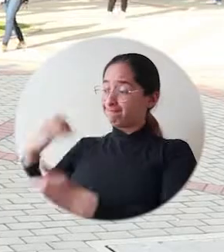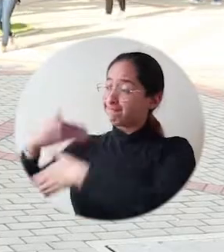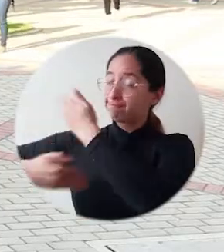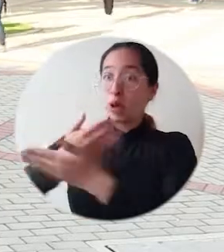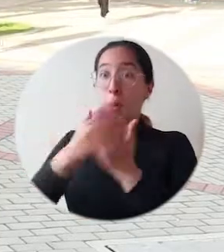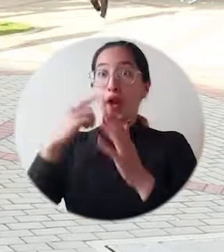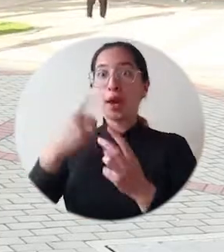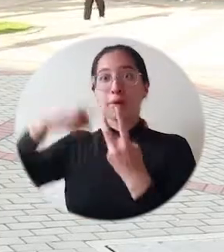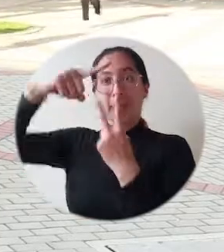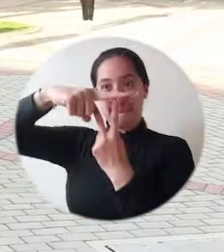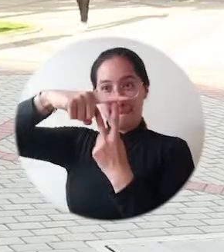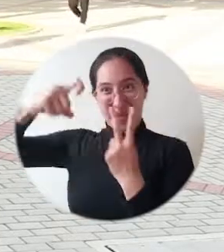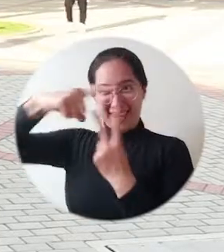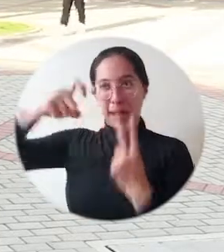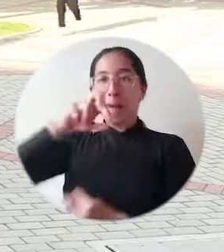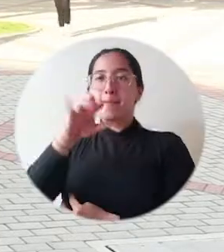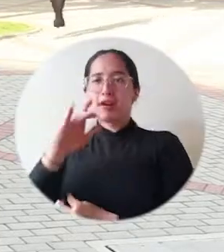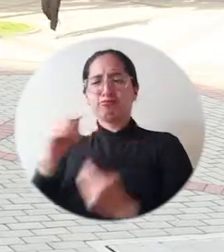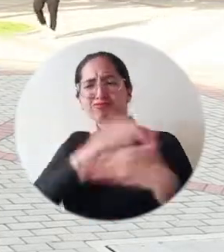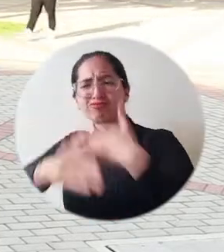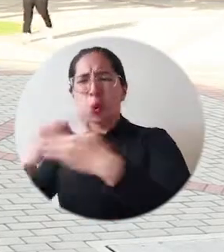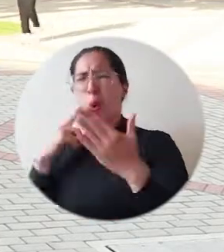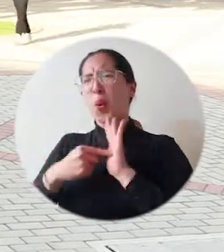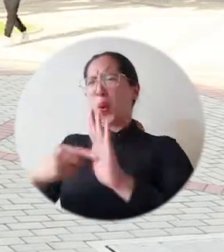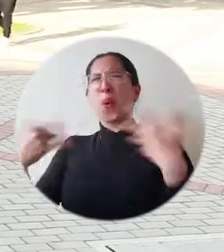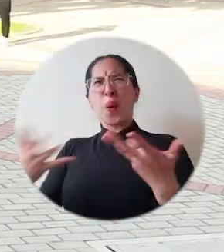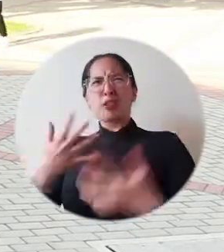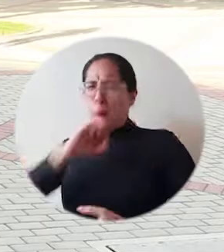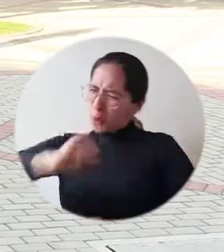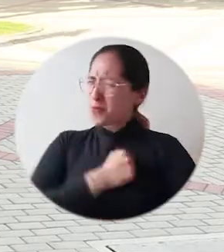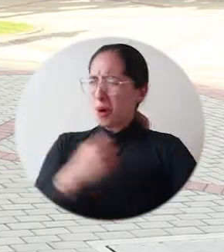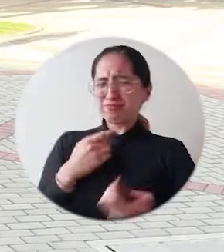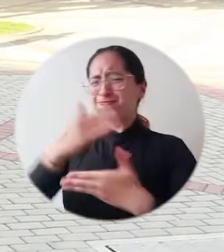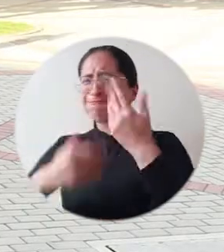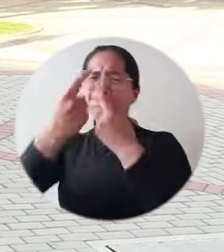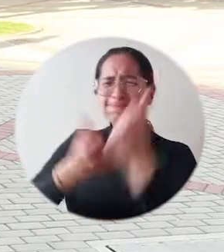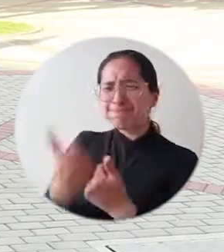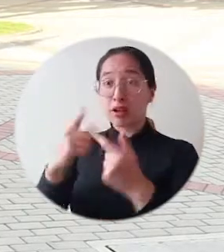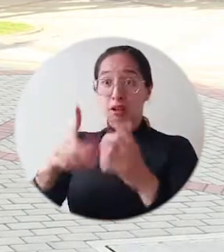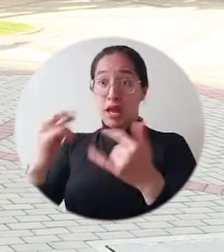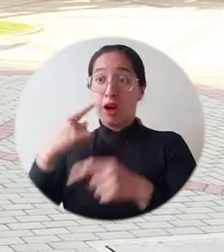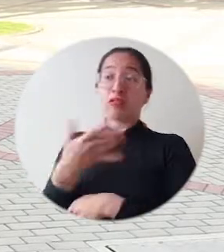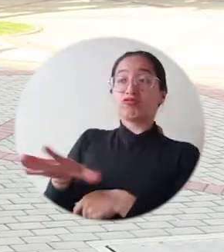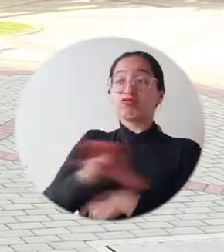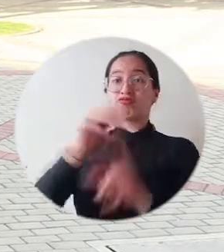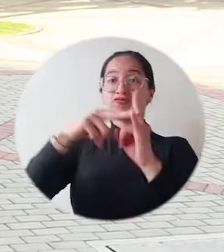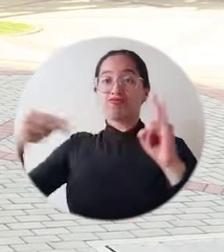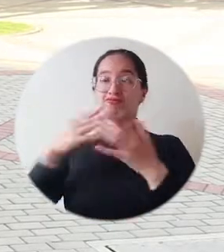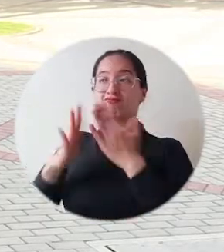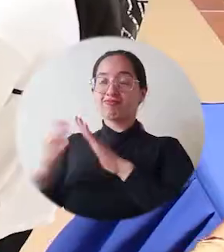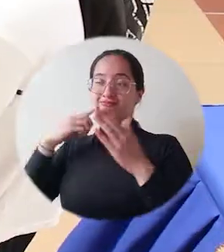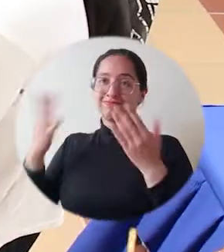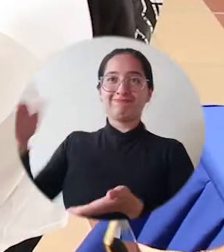los dígitos de pi se convirtió en una obsesión para la humanidad y para los amantes de las matemáticas. La universidad se suma a esta celebración, que es una